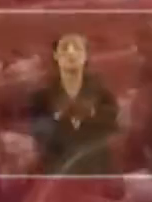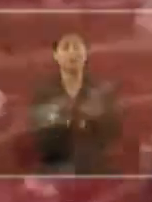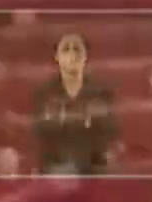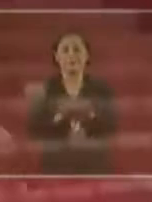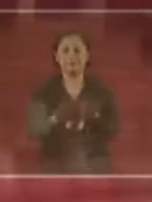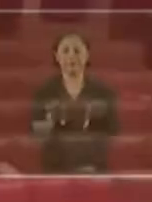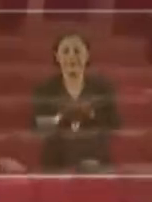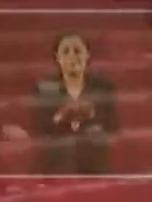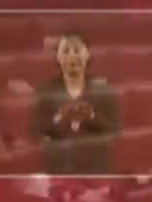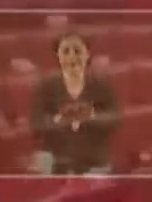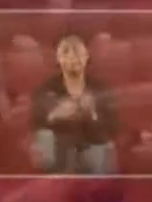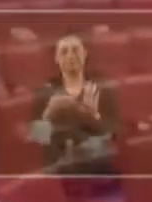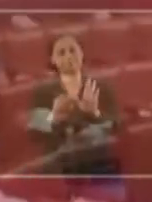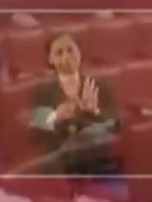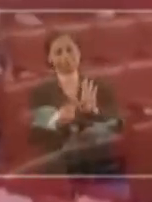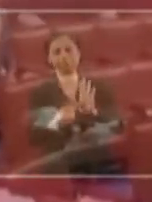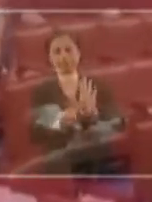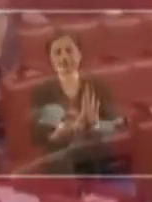mass harm.